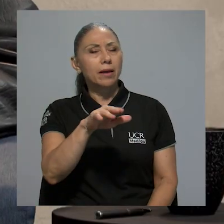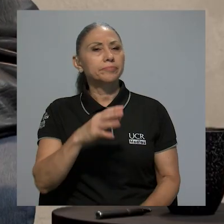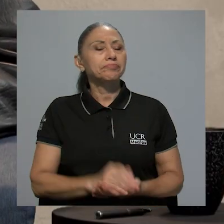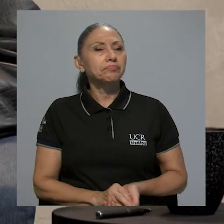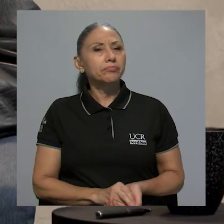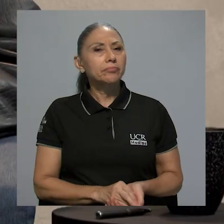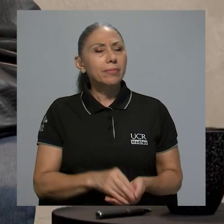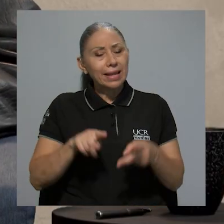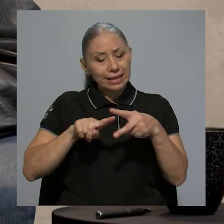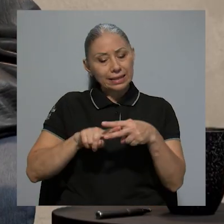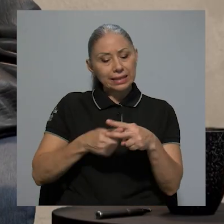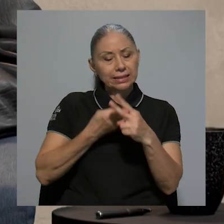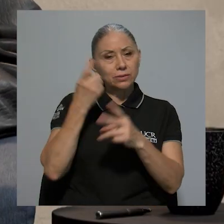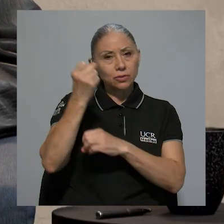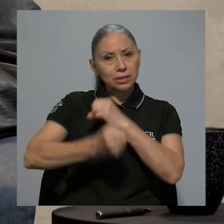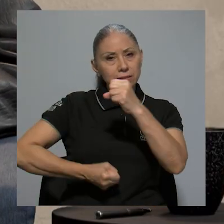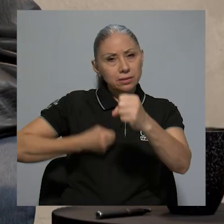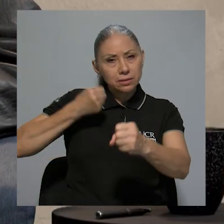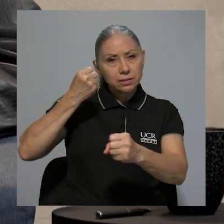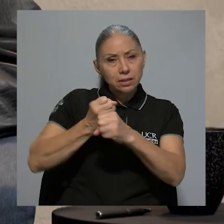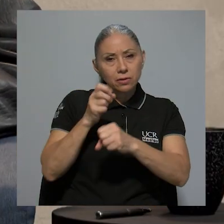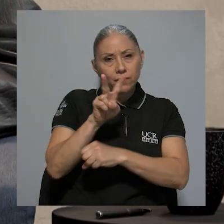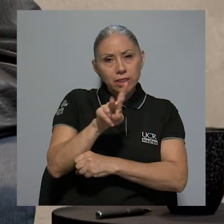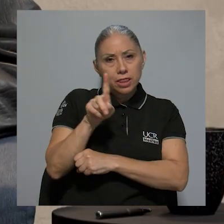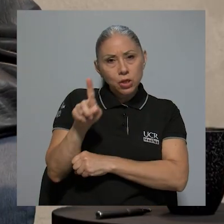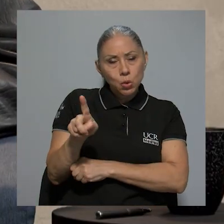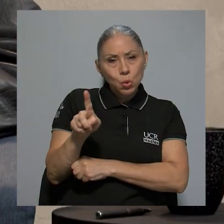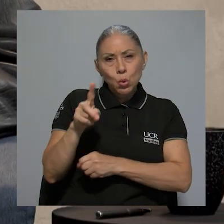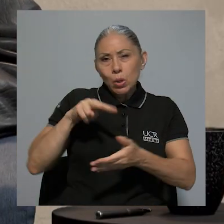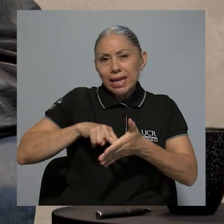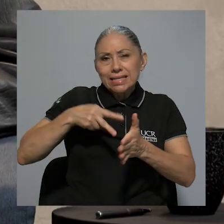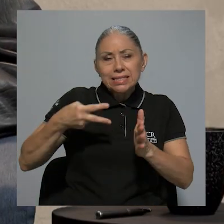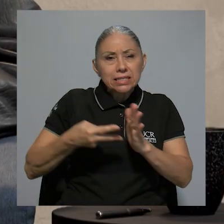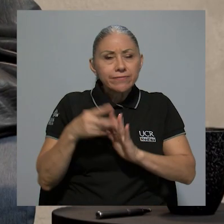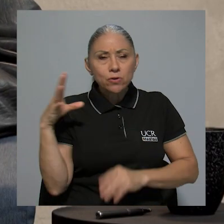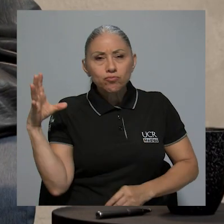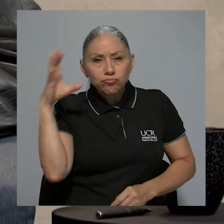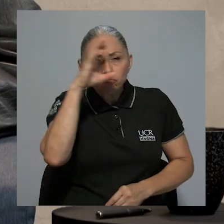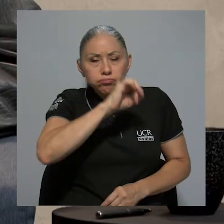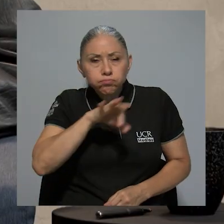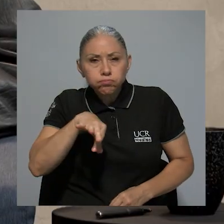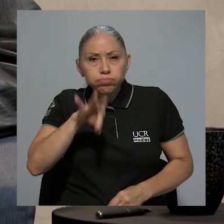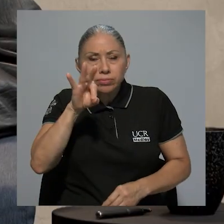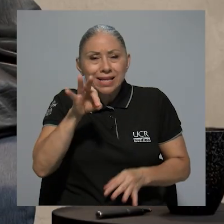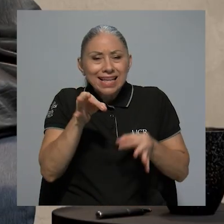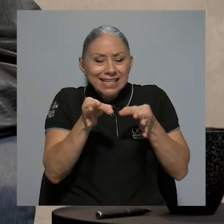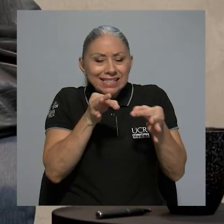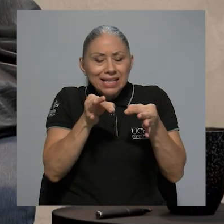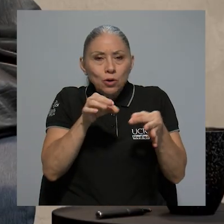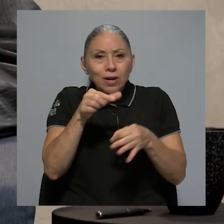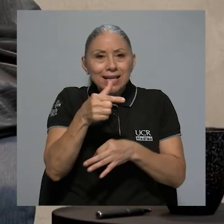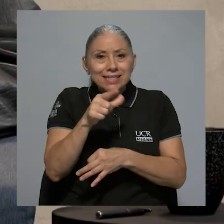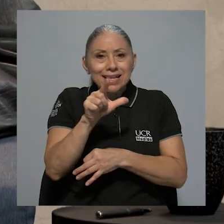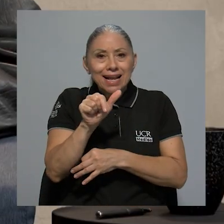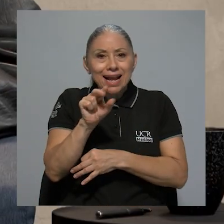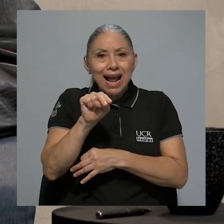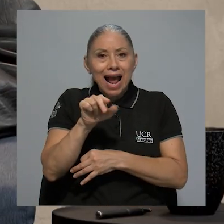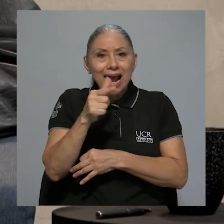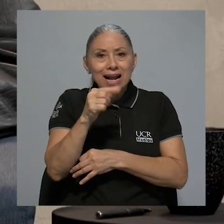Andrea, ¿qué significó a inicios del siglo XXI el descubrimiento de las células